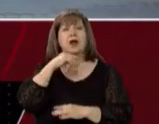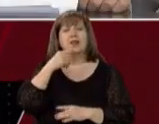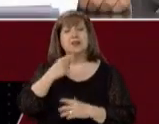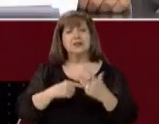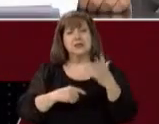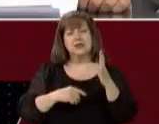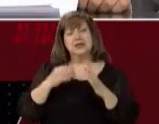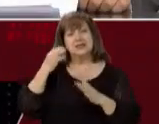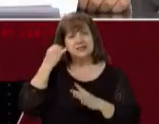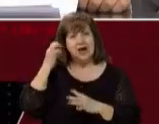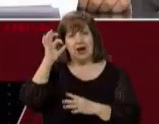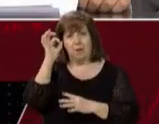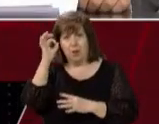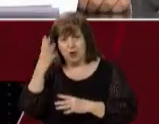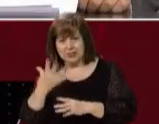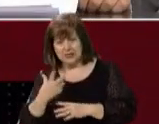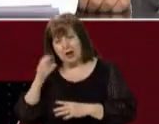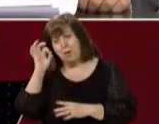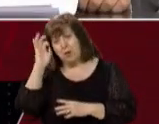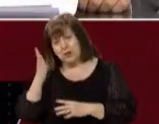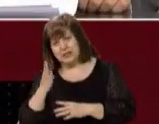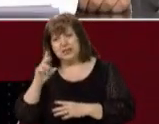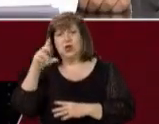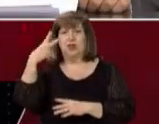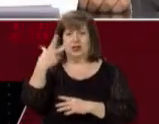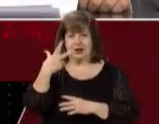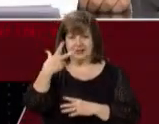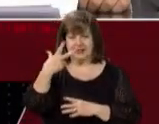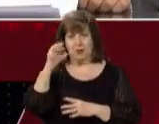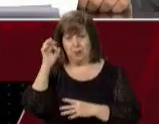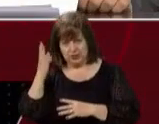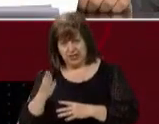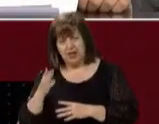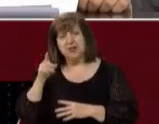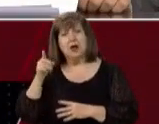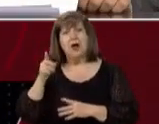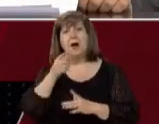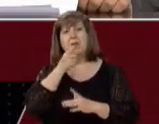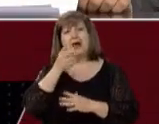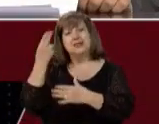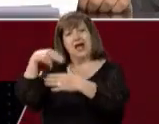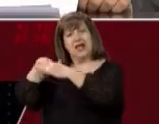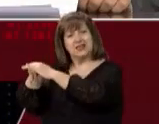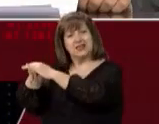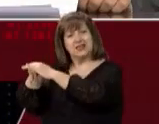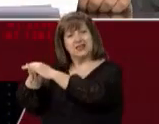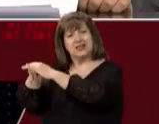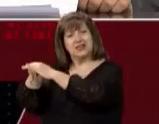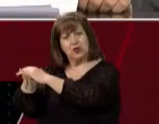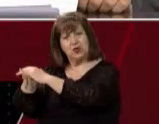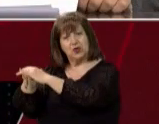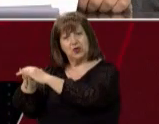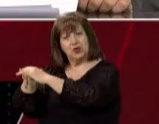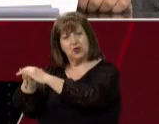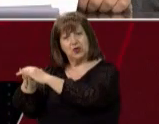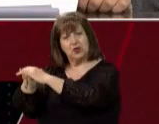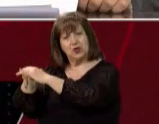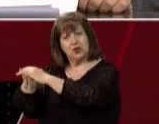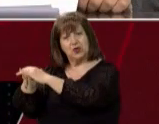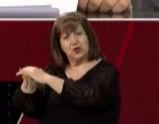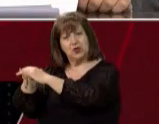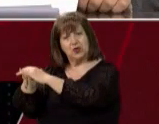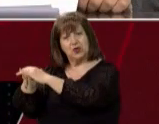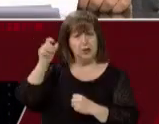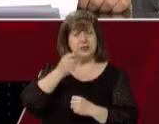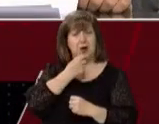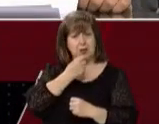los casos en la bronquiolitis infantil, que es la enfermedad de la que estamos hablando, terminan requiriendo internación. Lo primero que le preguntamos es si en Mendoza